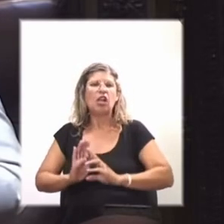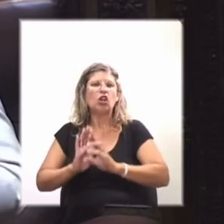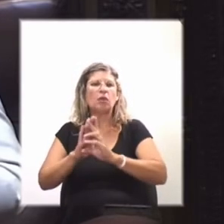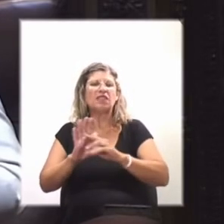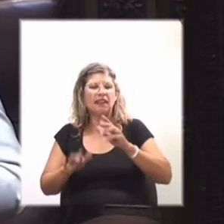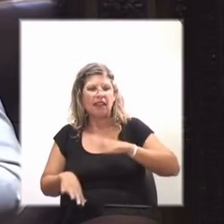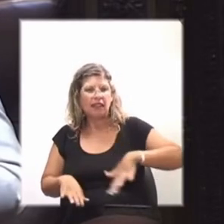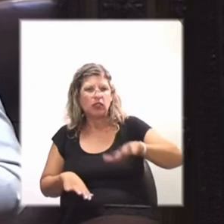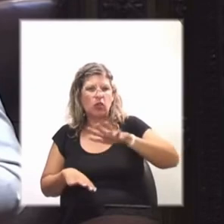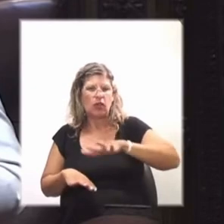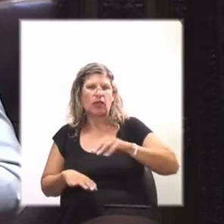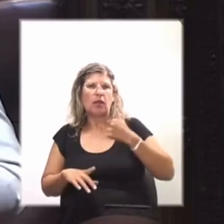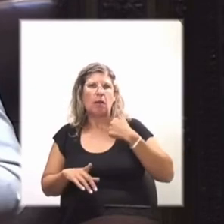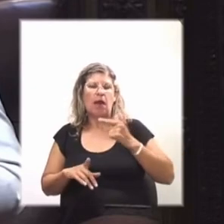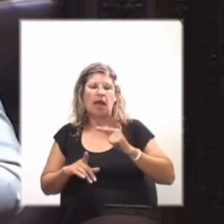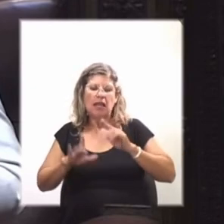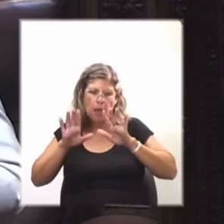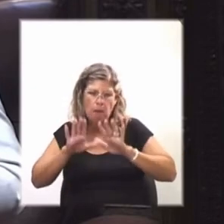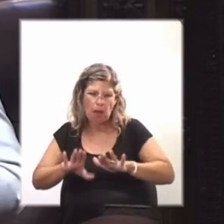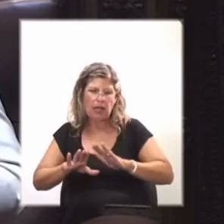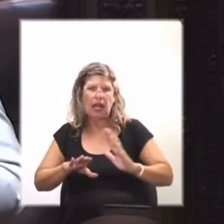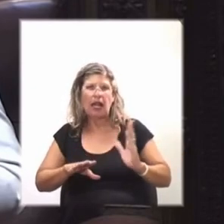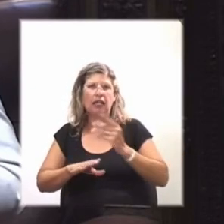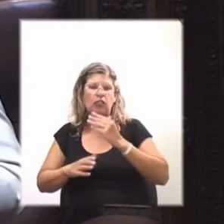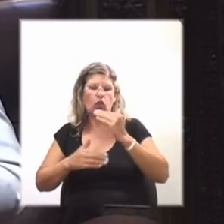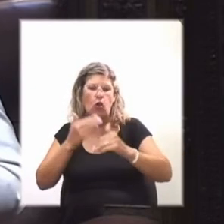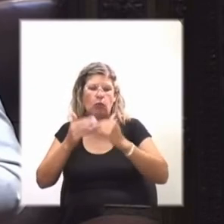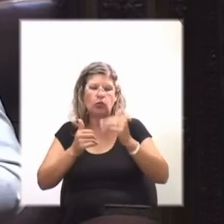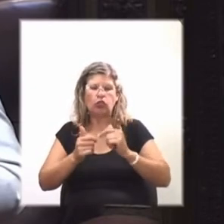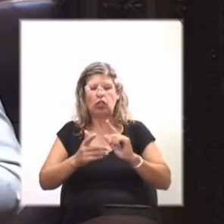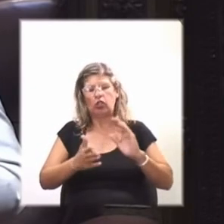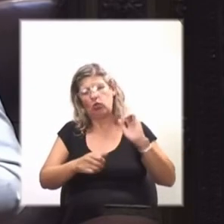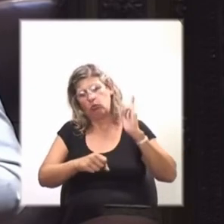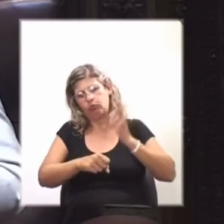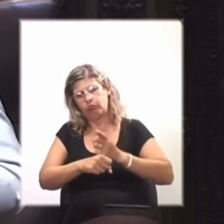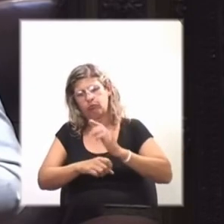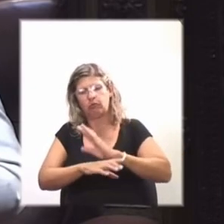ciudadanía para poner freno a todo proceso autoritario,